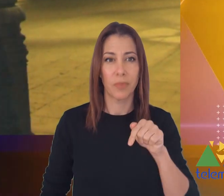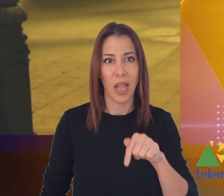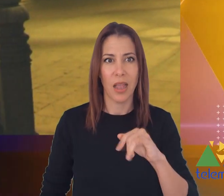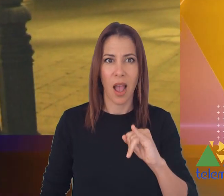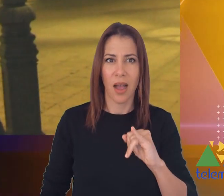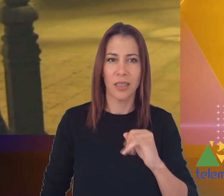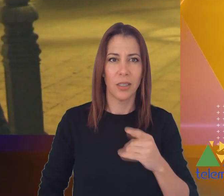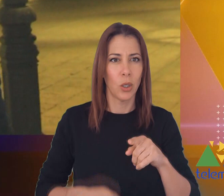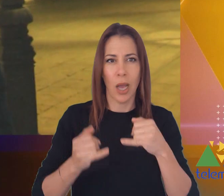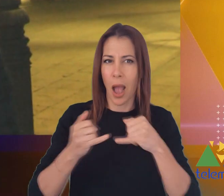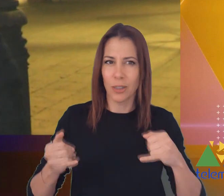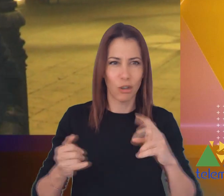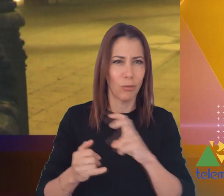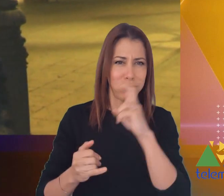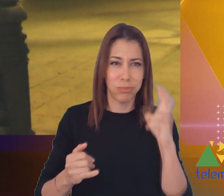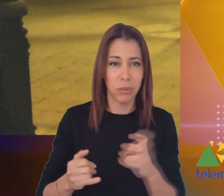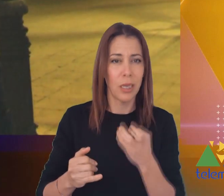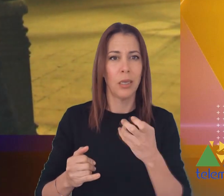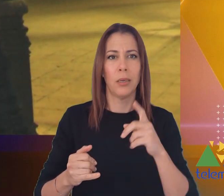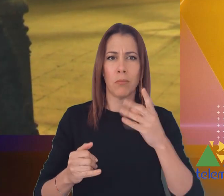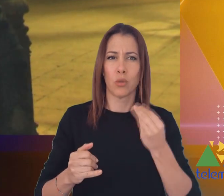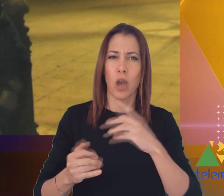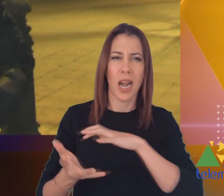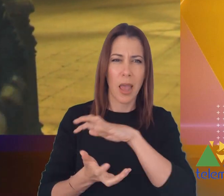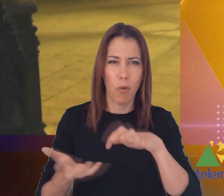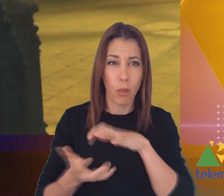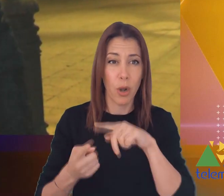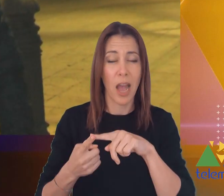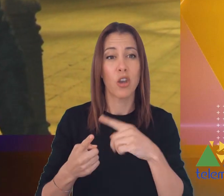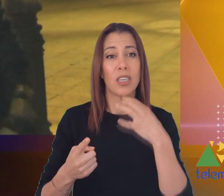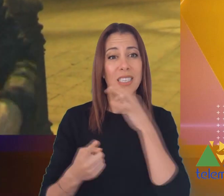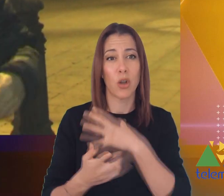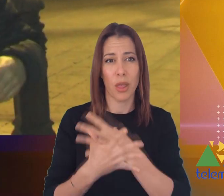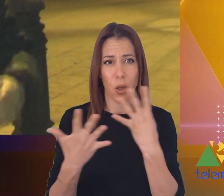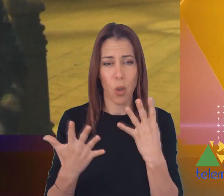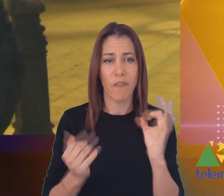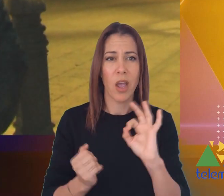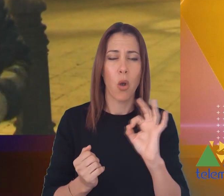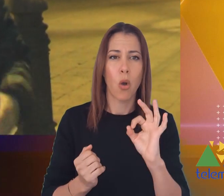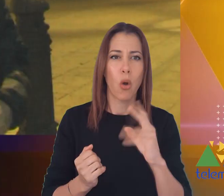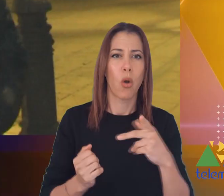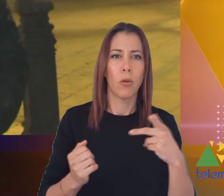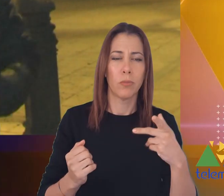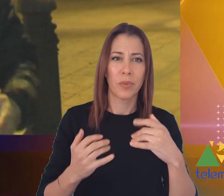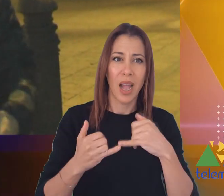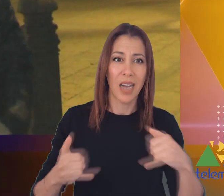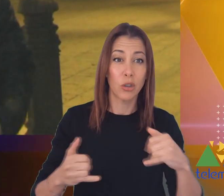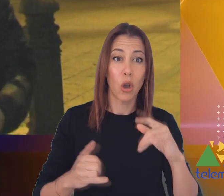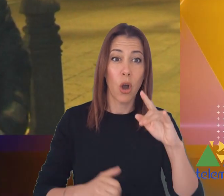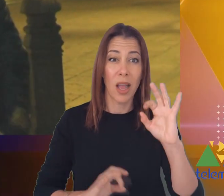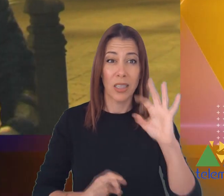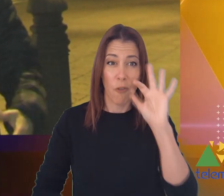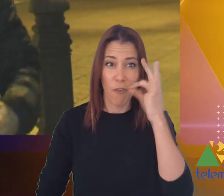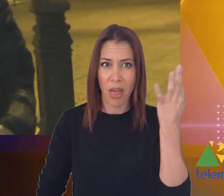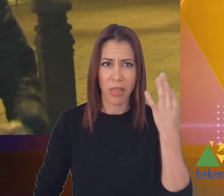hemos tenido actos de todo tipo, actos revolucionarios, como en el siglo XIX, o actos donde los franceses